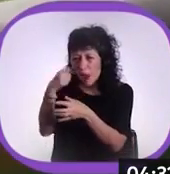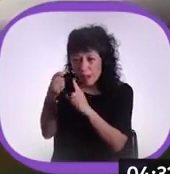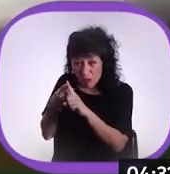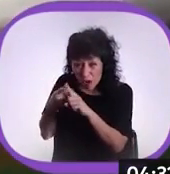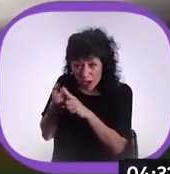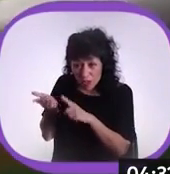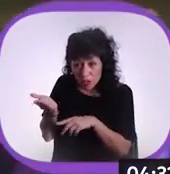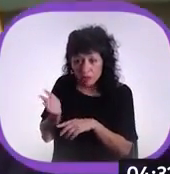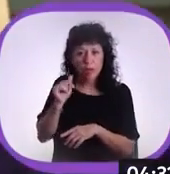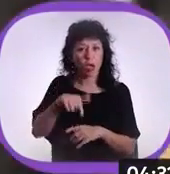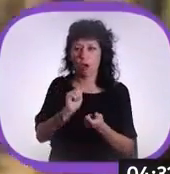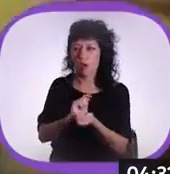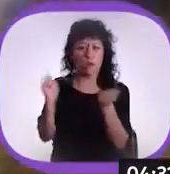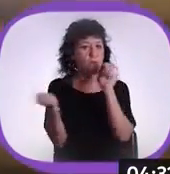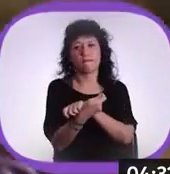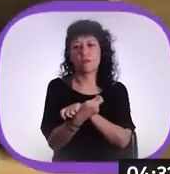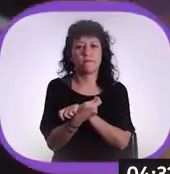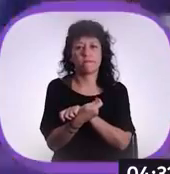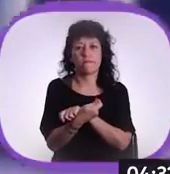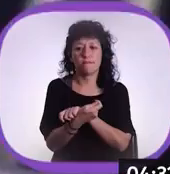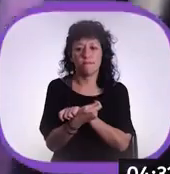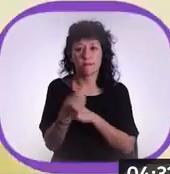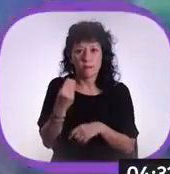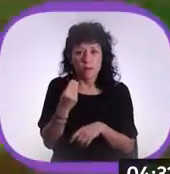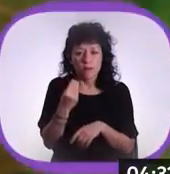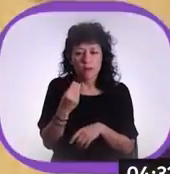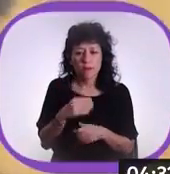plan, subcriatura! ¿Qué?